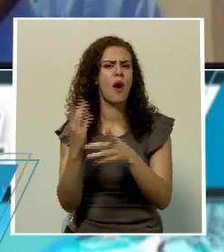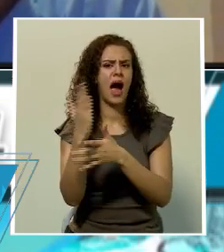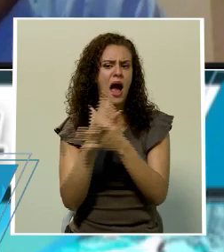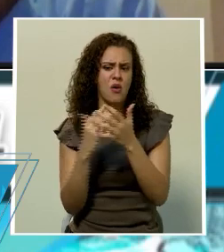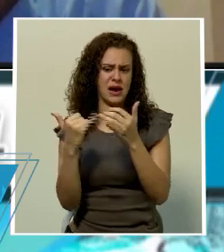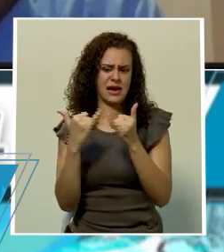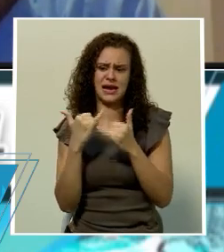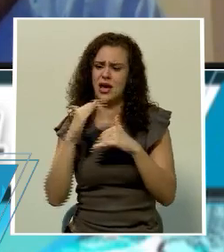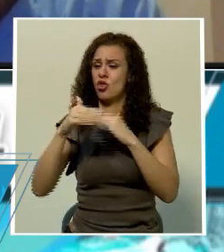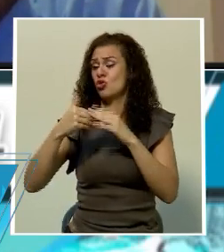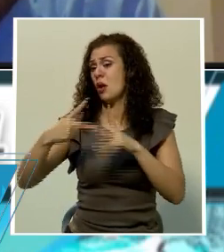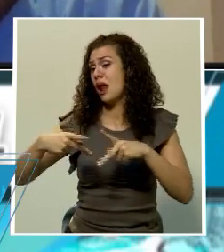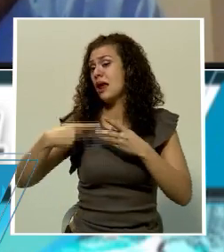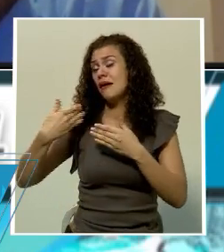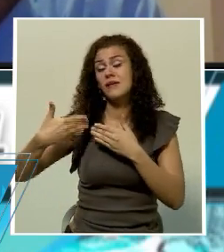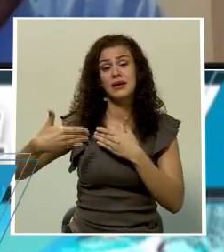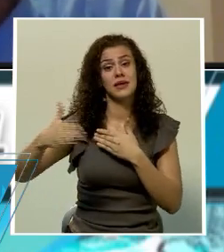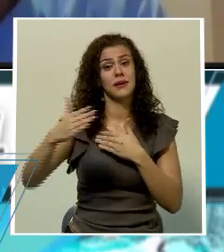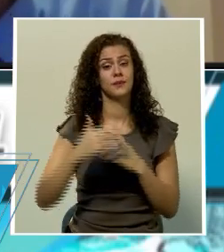quedan incluso para toda la vida.